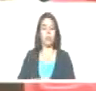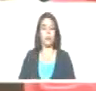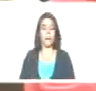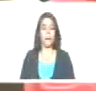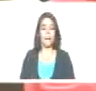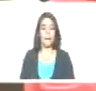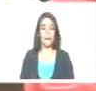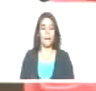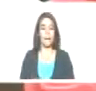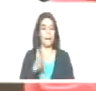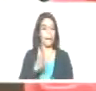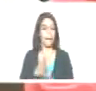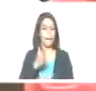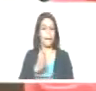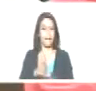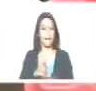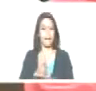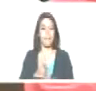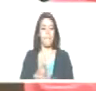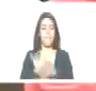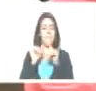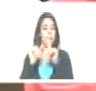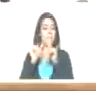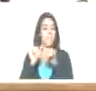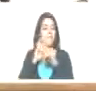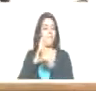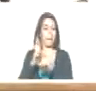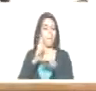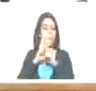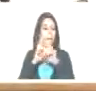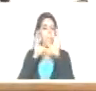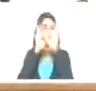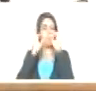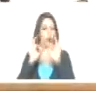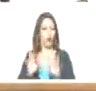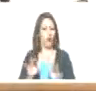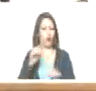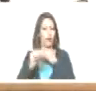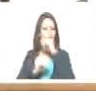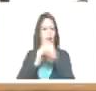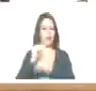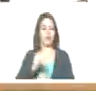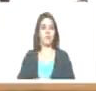Siempre ese es el modus operandi.